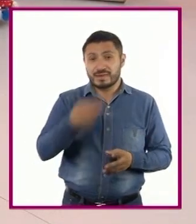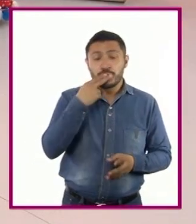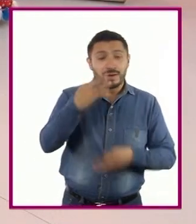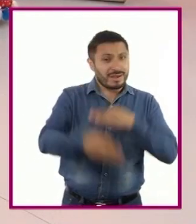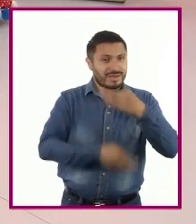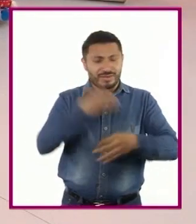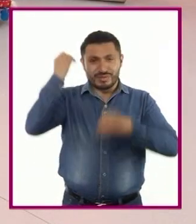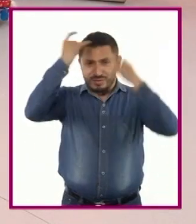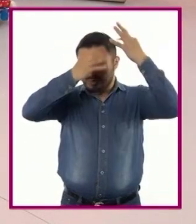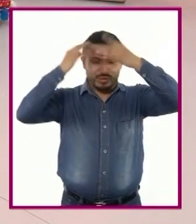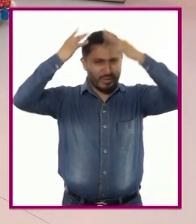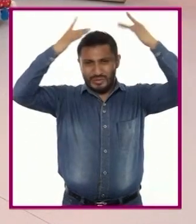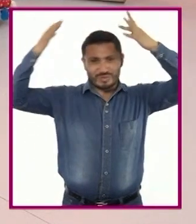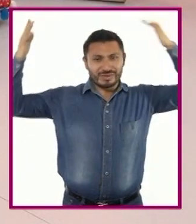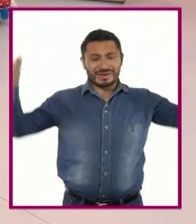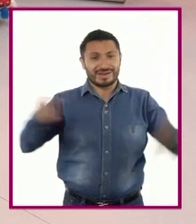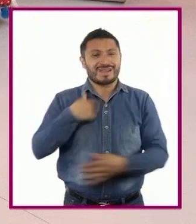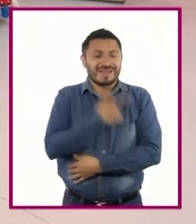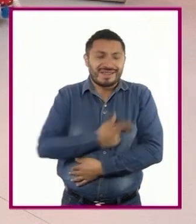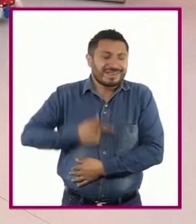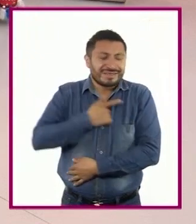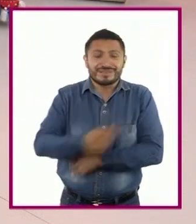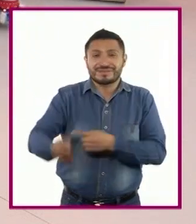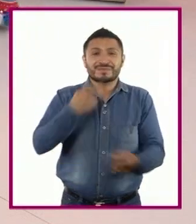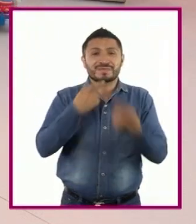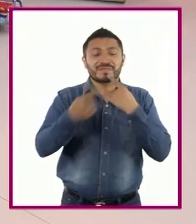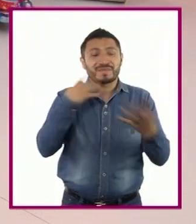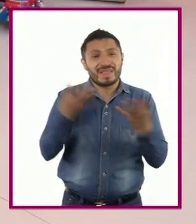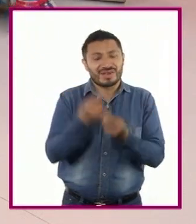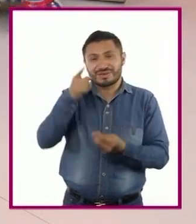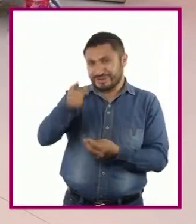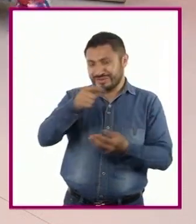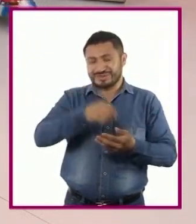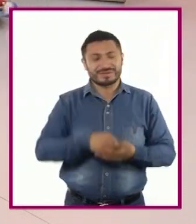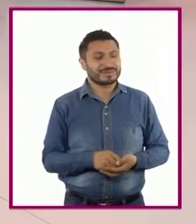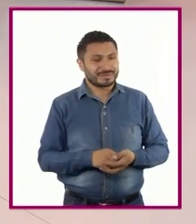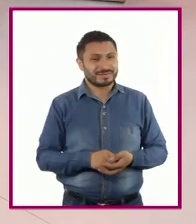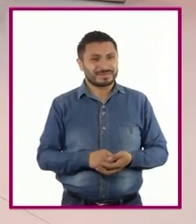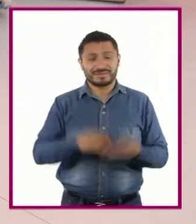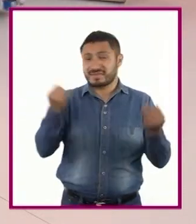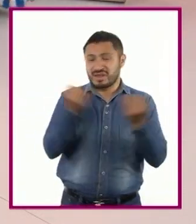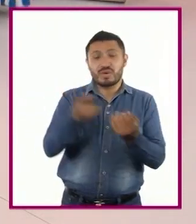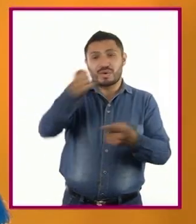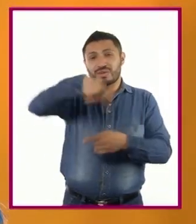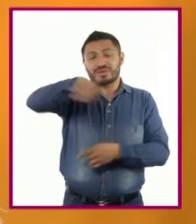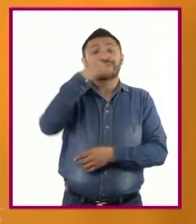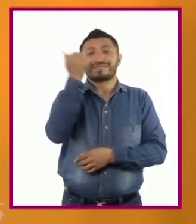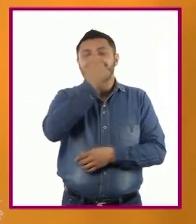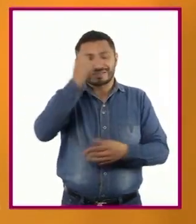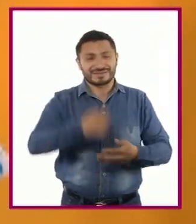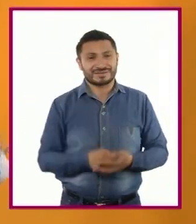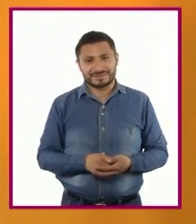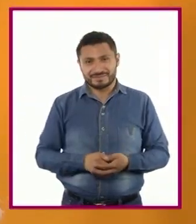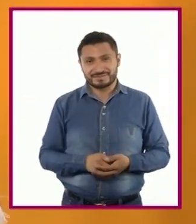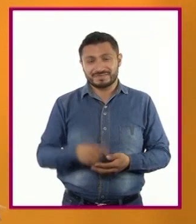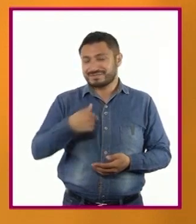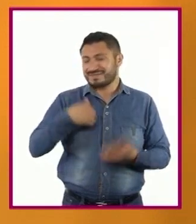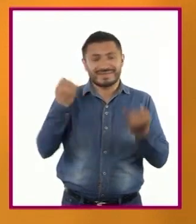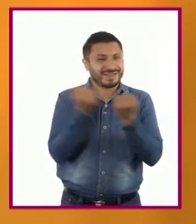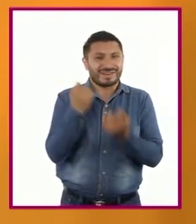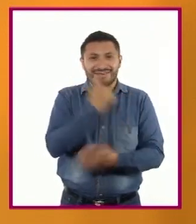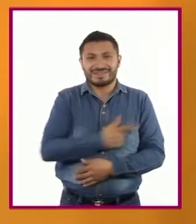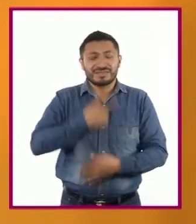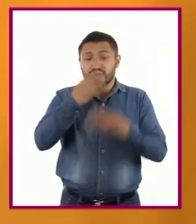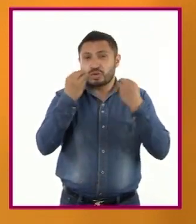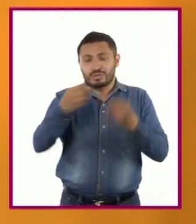toda su creatividad. Me dio mucho gusto debatir contigo, Alma, y también con ustedes. A mí también me dio